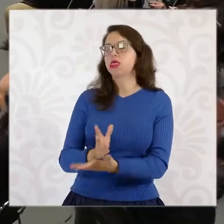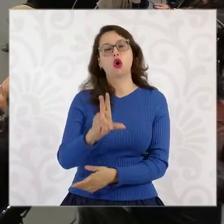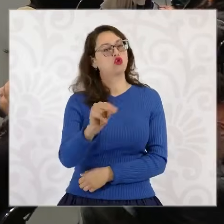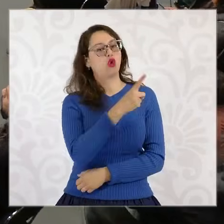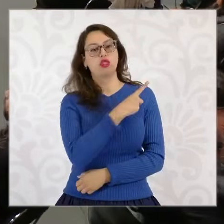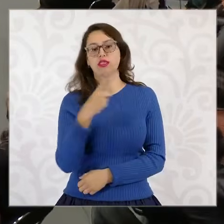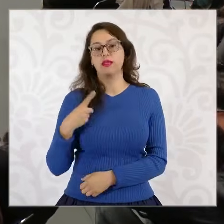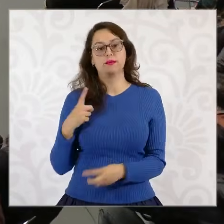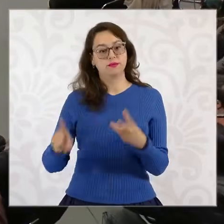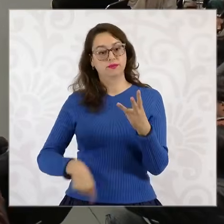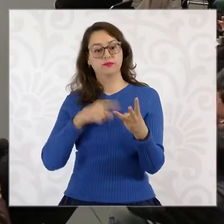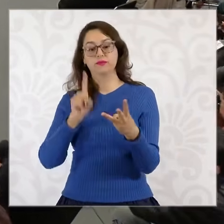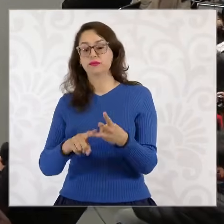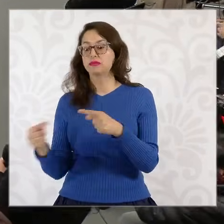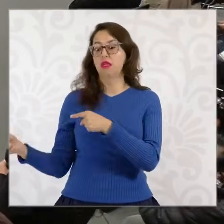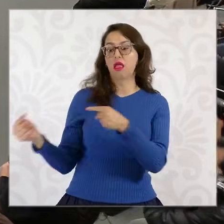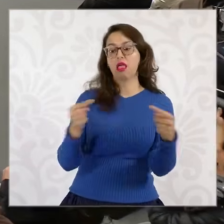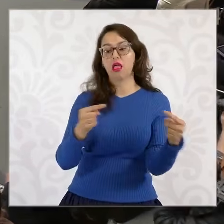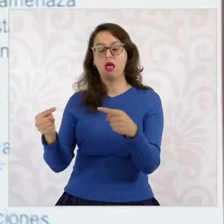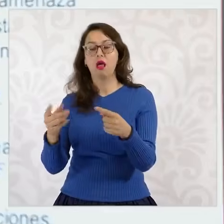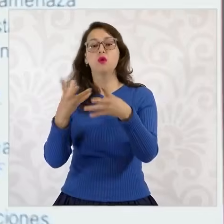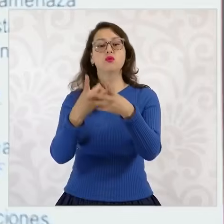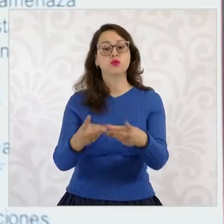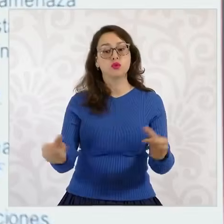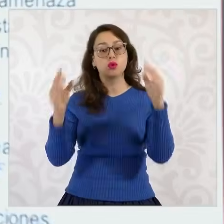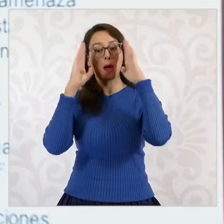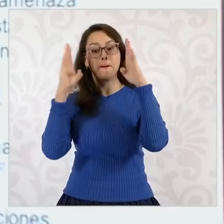la solución pacífica de las controversias,